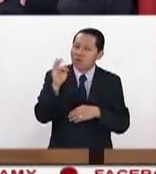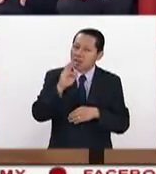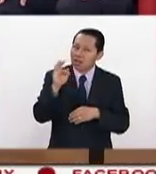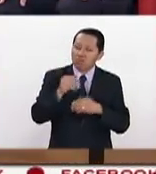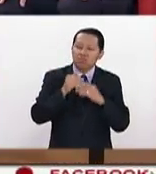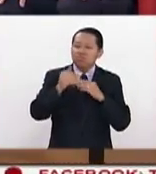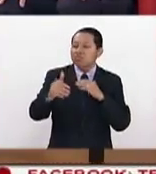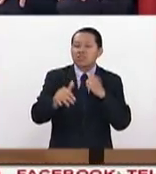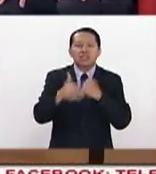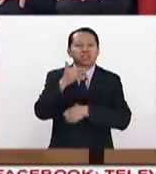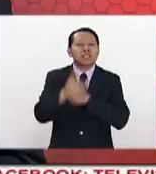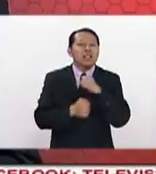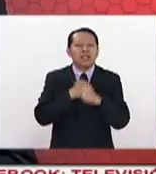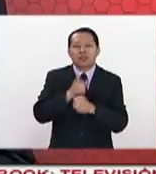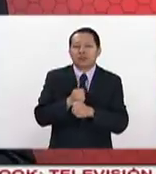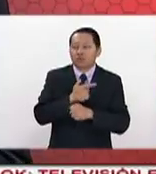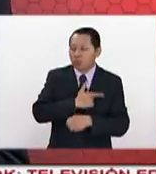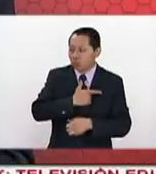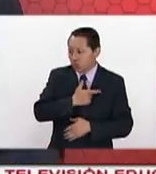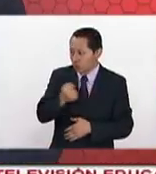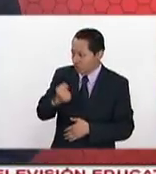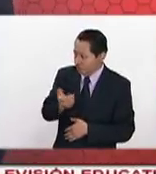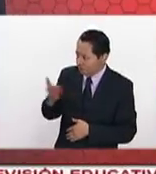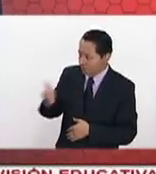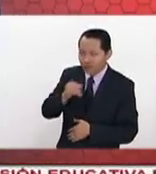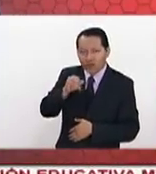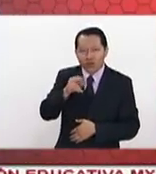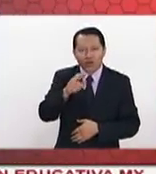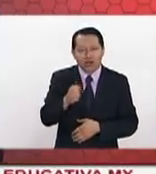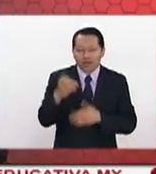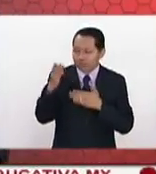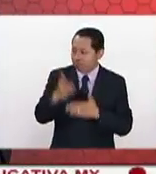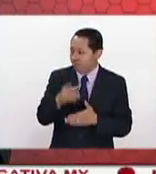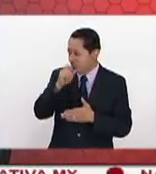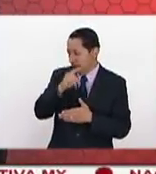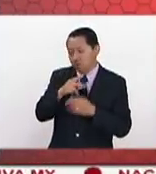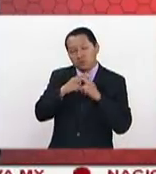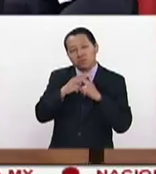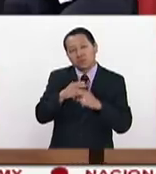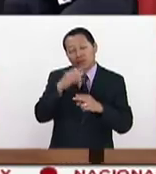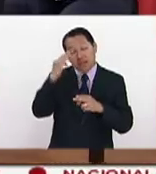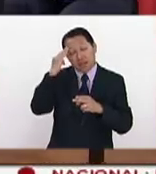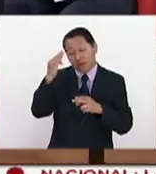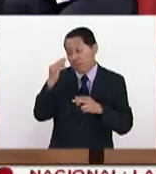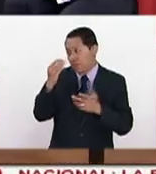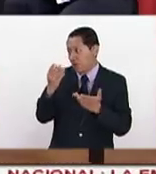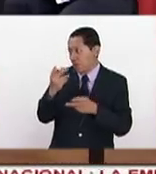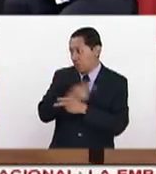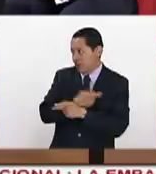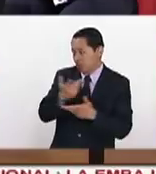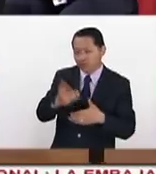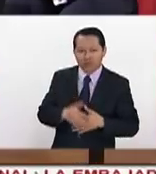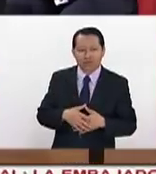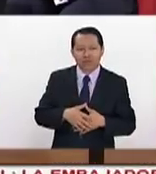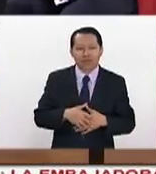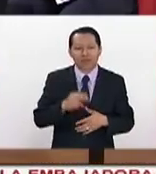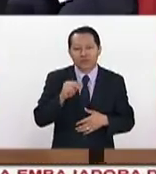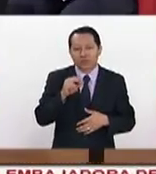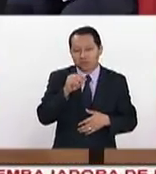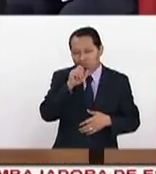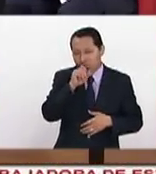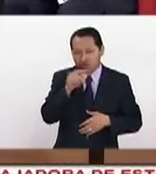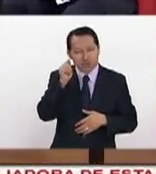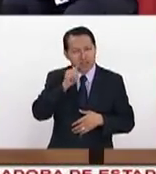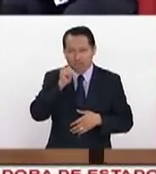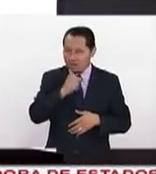en unos 15 años. Es un placer saludarte, Jorge, que estés con nosotros después de tanto tiempo. Nos habías abandonado. ¿Qué pasó? No, hombre, en lo absoluto. Siempre es